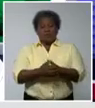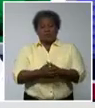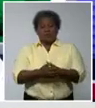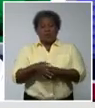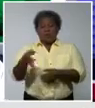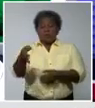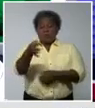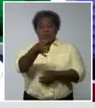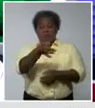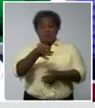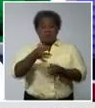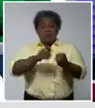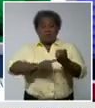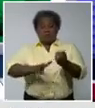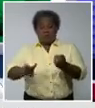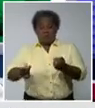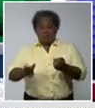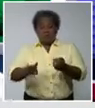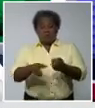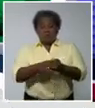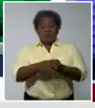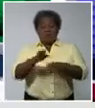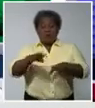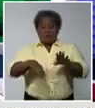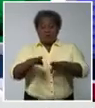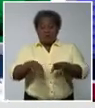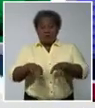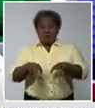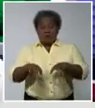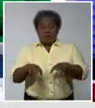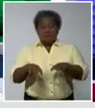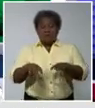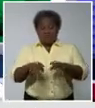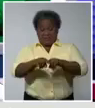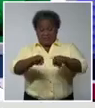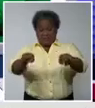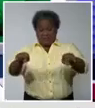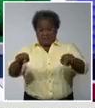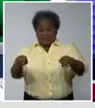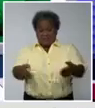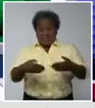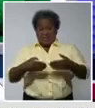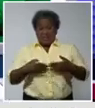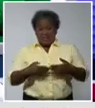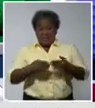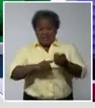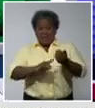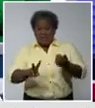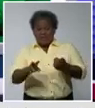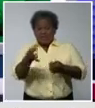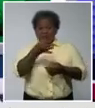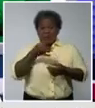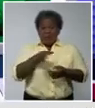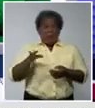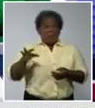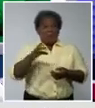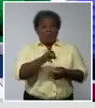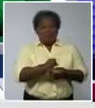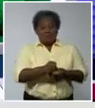municipios, provincias. A veces no cerramos un municipio completo o una provincia completa, pero sí se